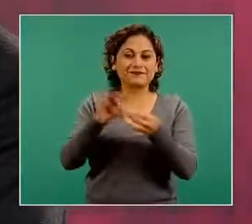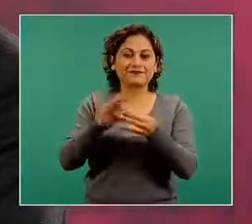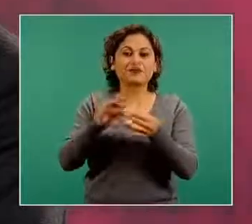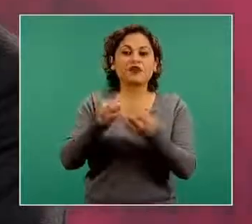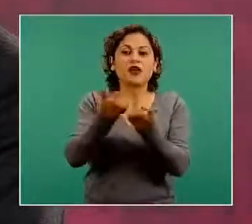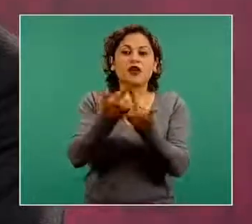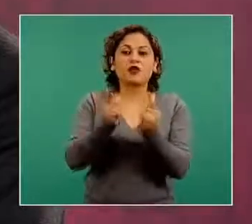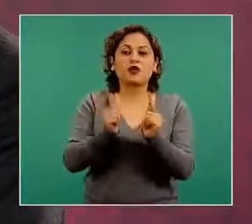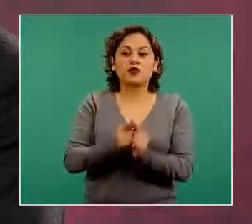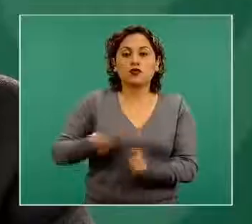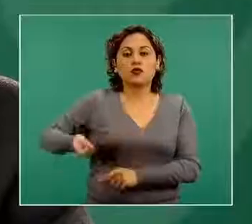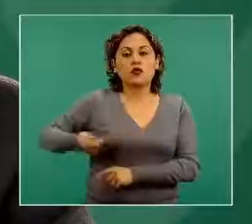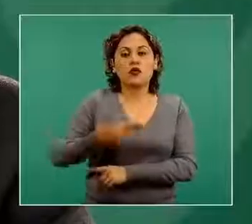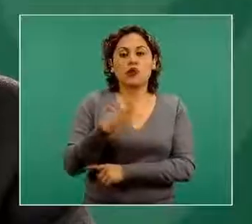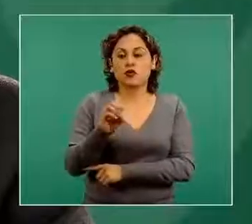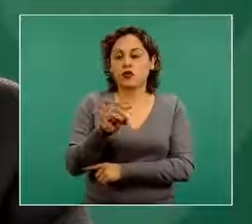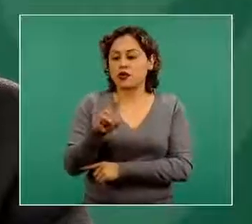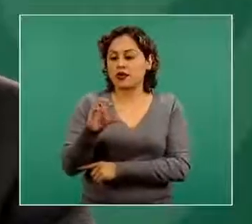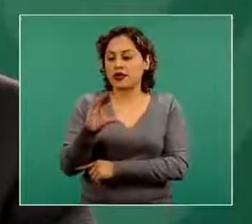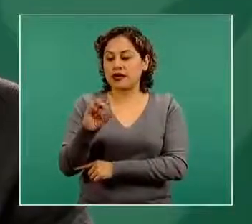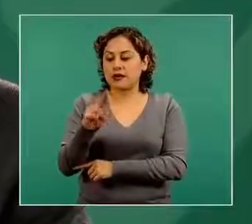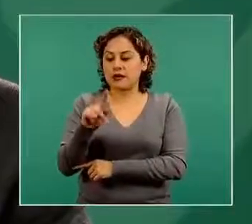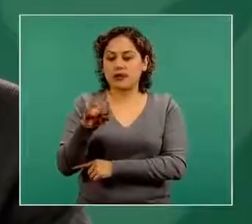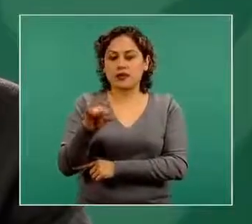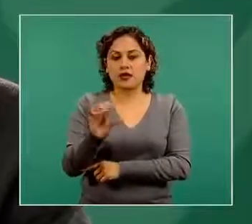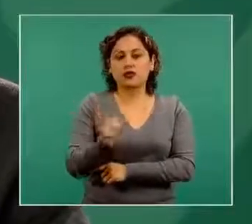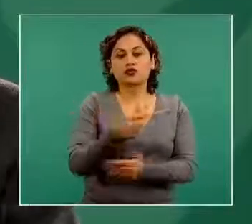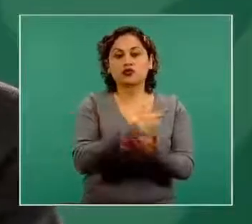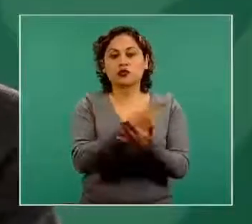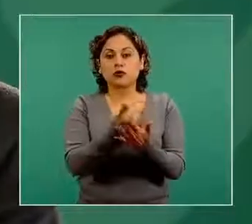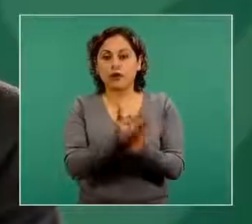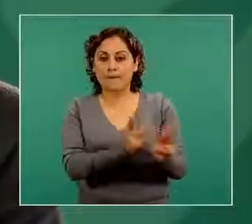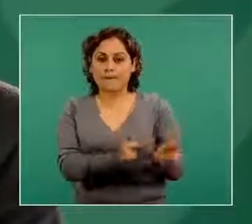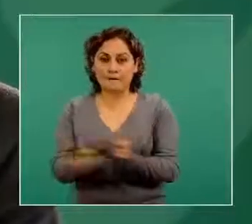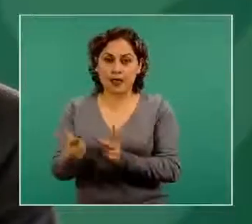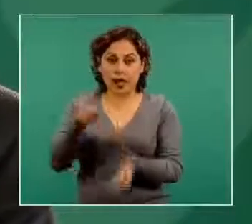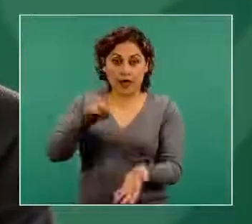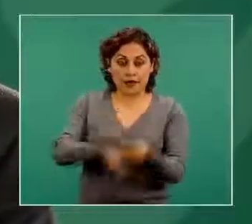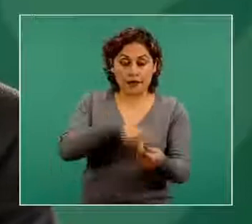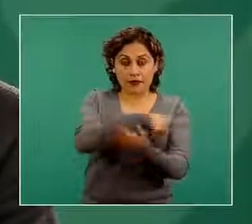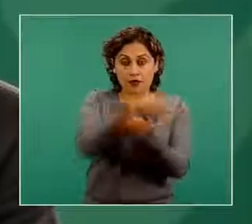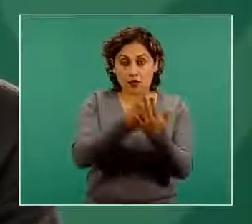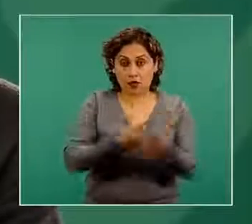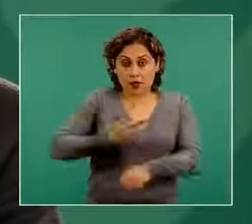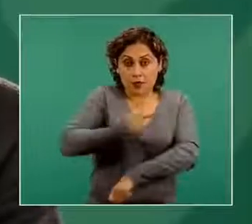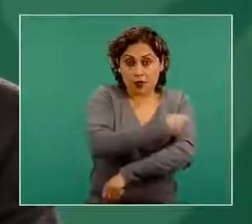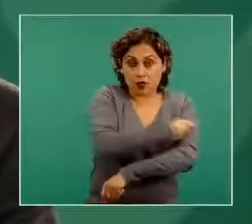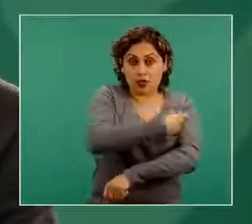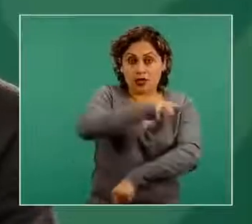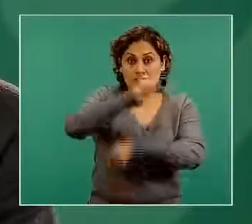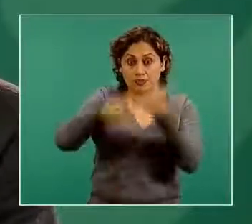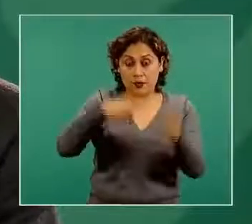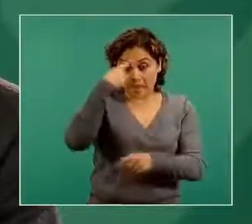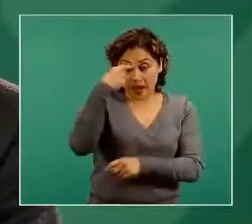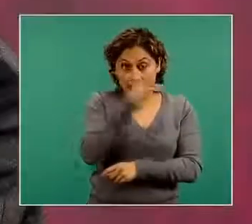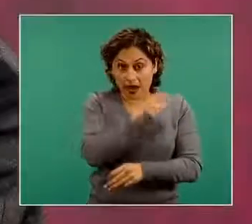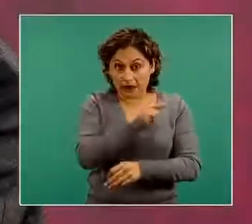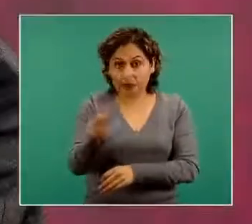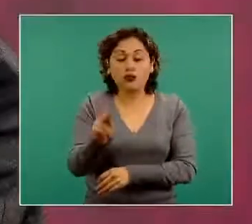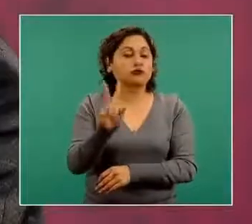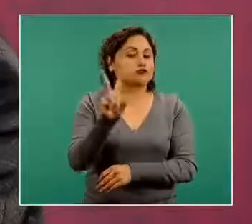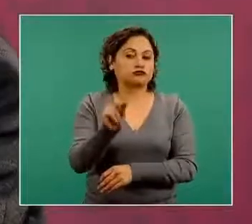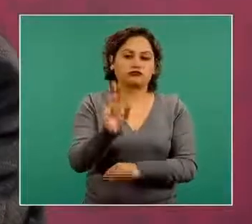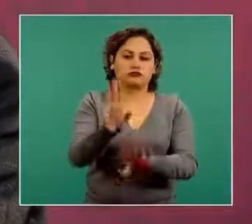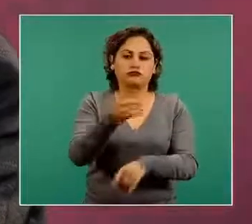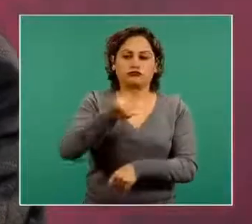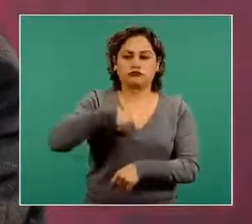Correcaminos no es un operativo propiamente del programa de vacunación universal. Esto lo explicamos también a los